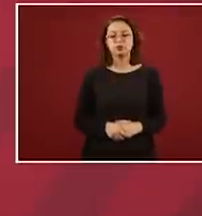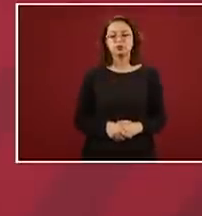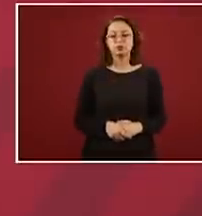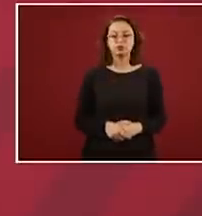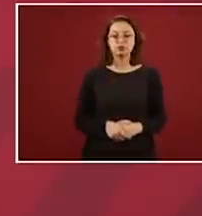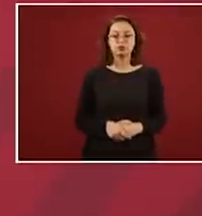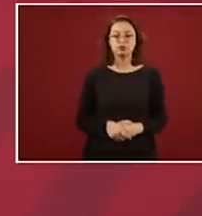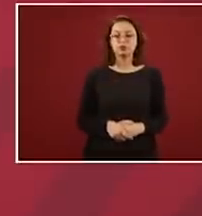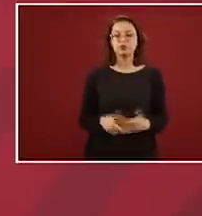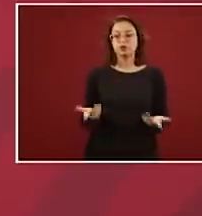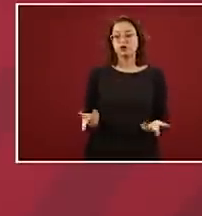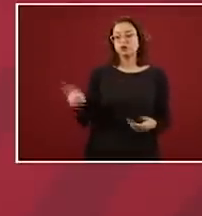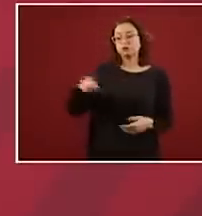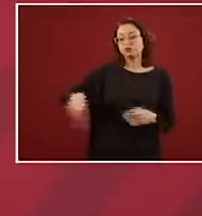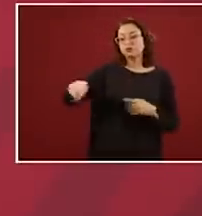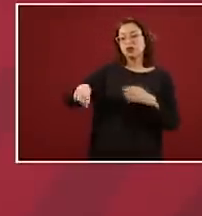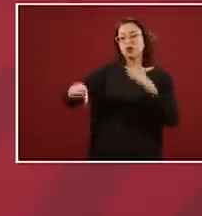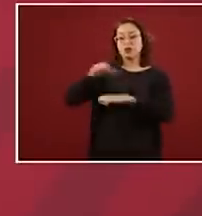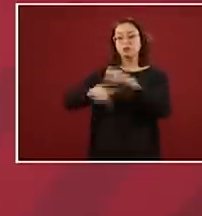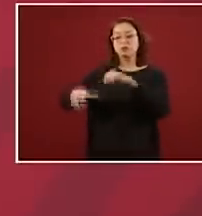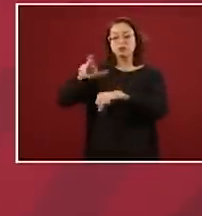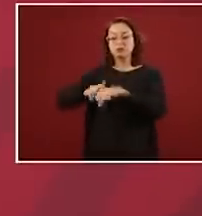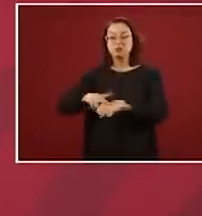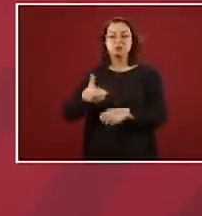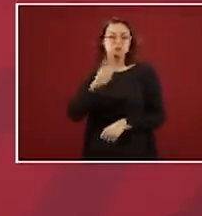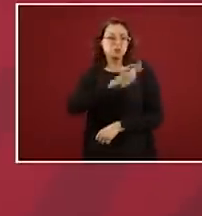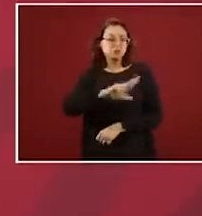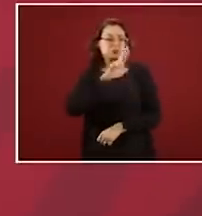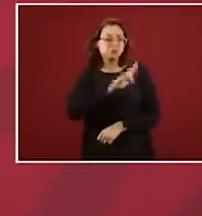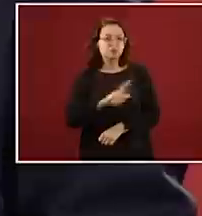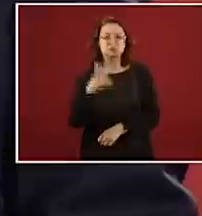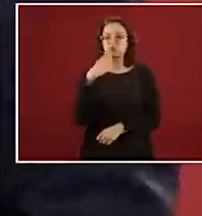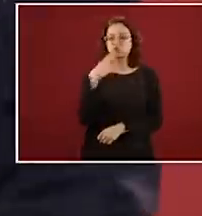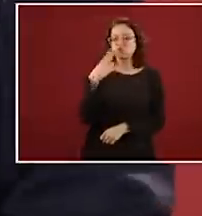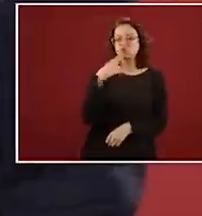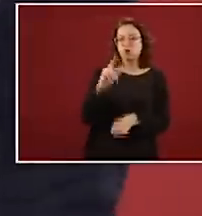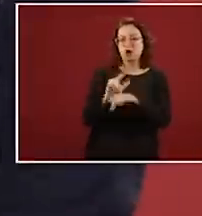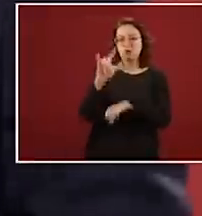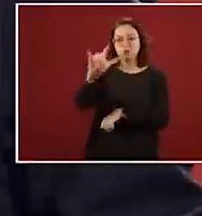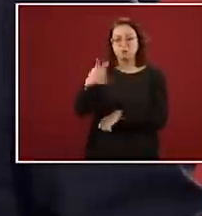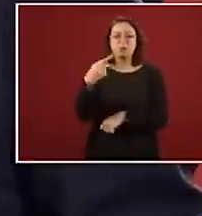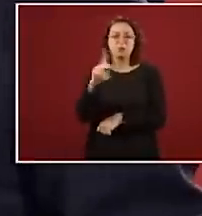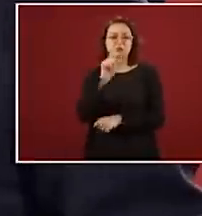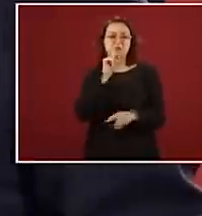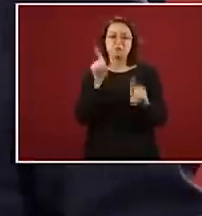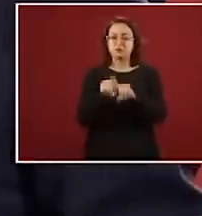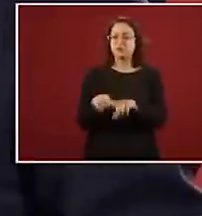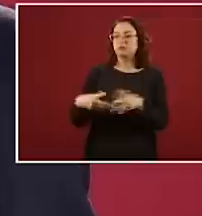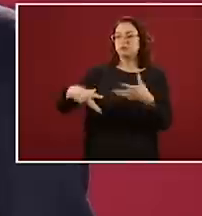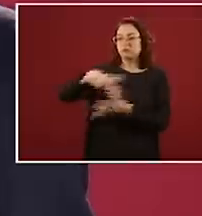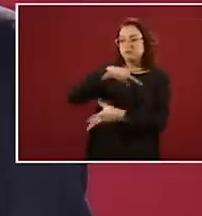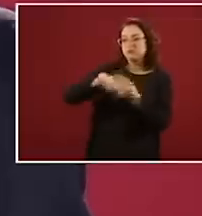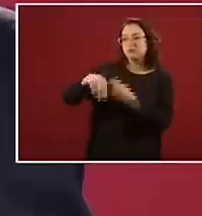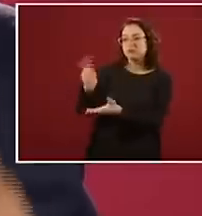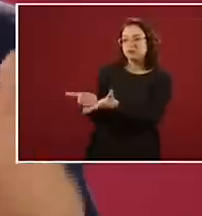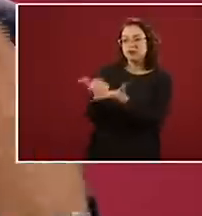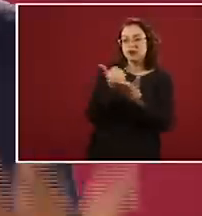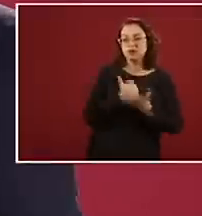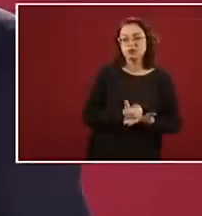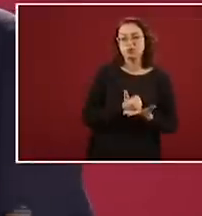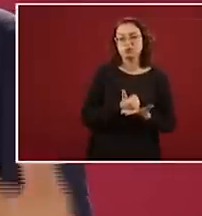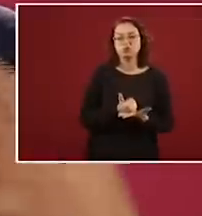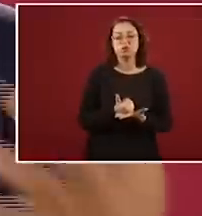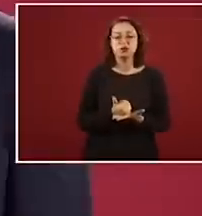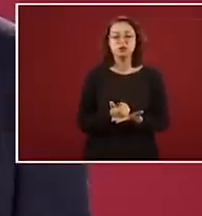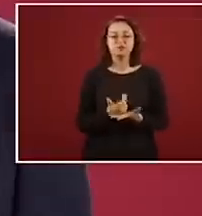este avión para su servicio, sino también que aporten, que nos ayuden, o sea, que